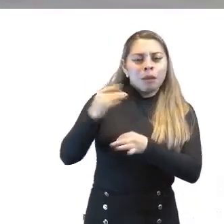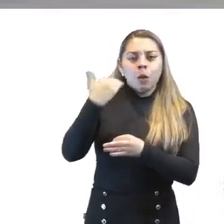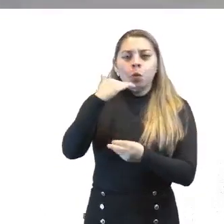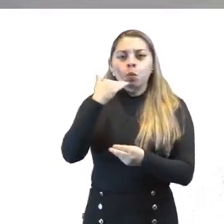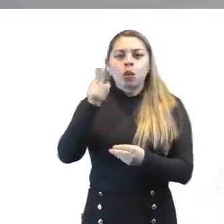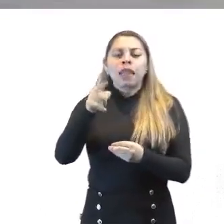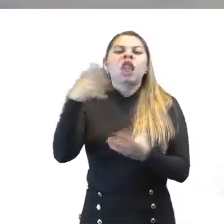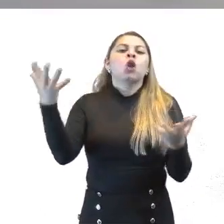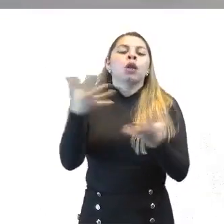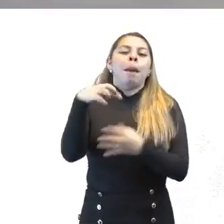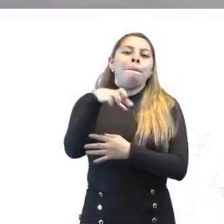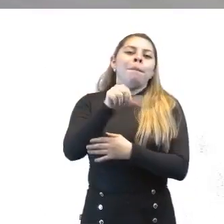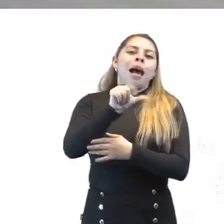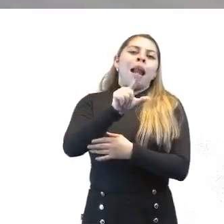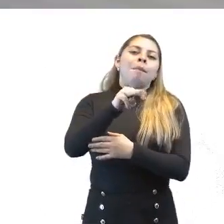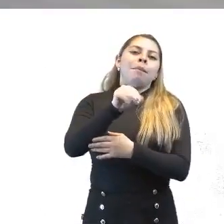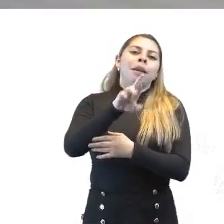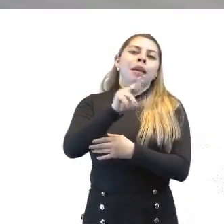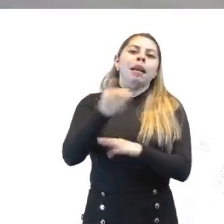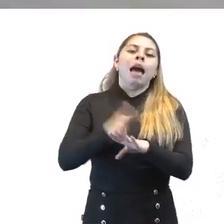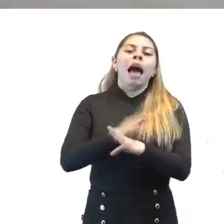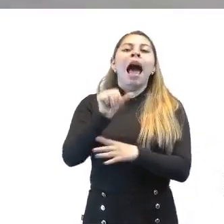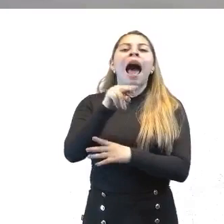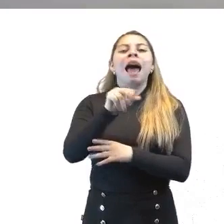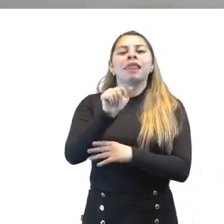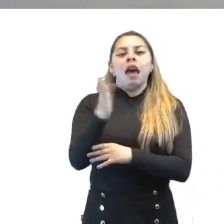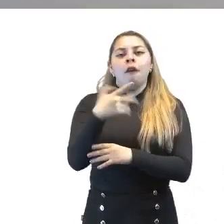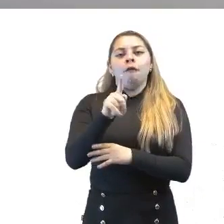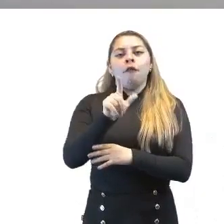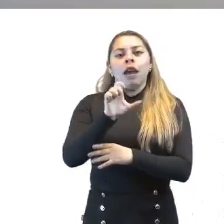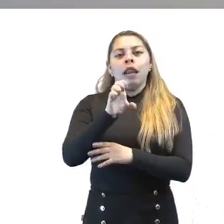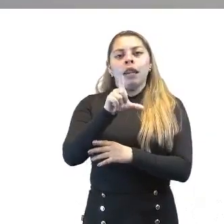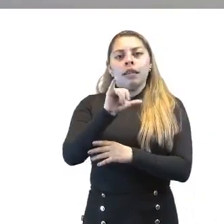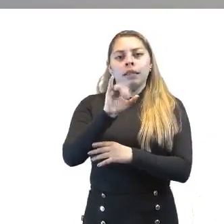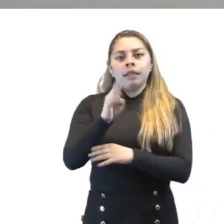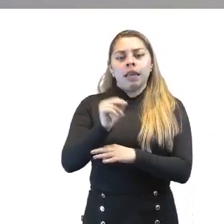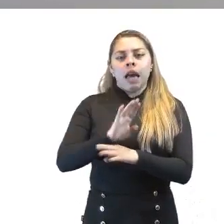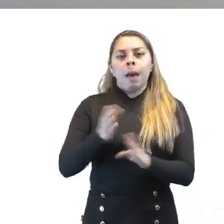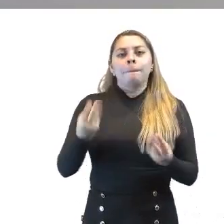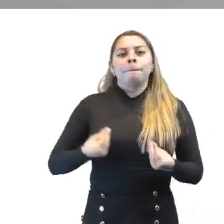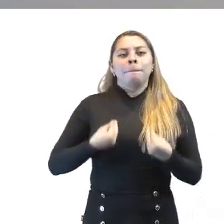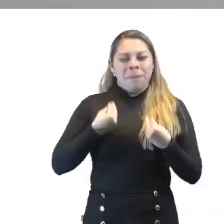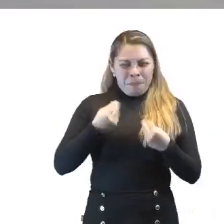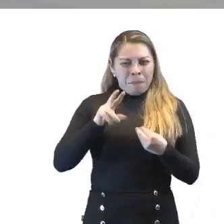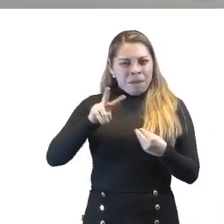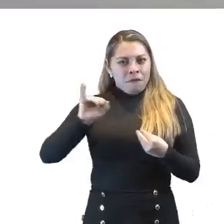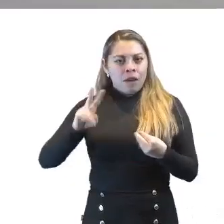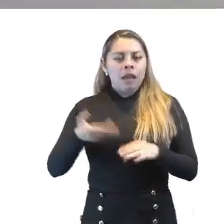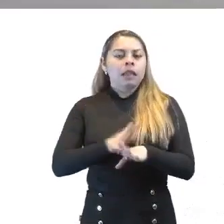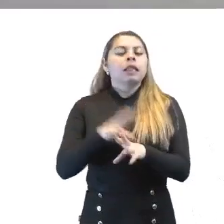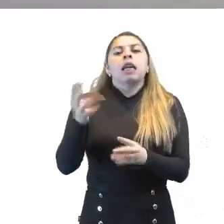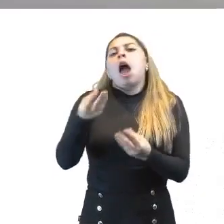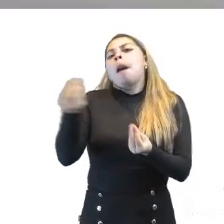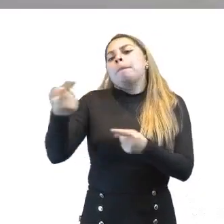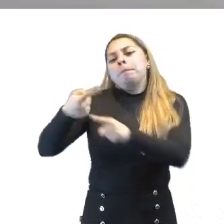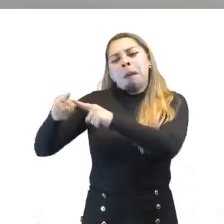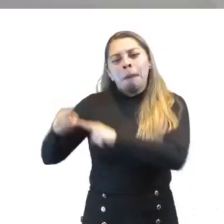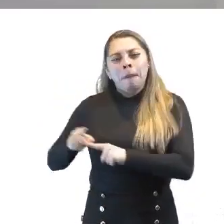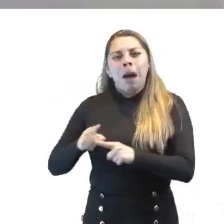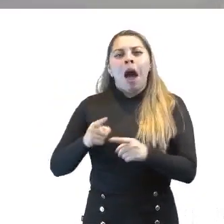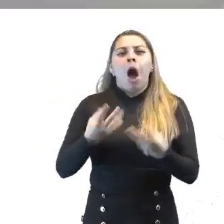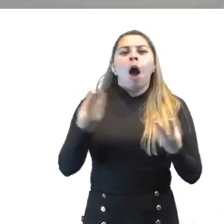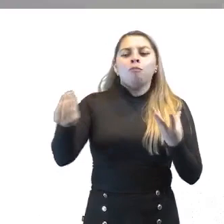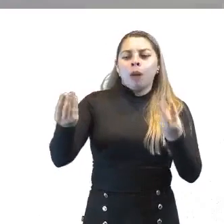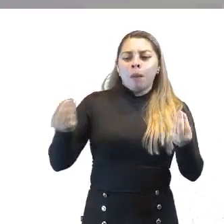de Palmira, a Ana Felisa Vivas y a todas las otras organizaciones de